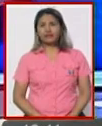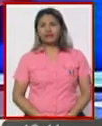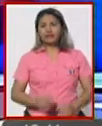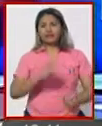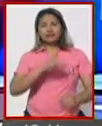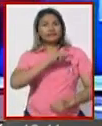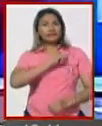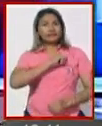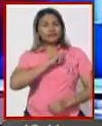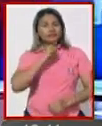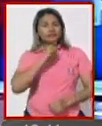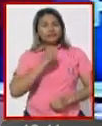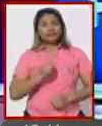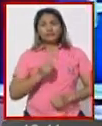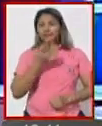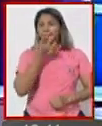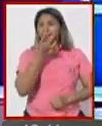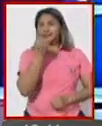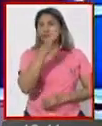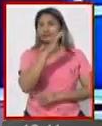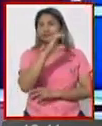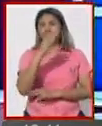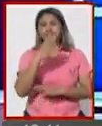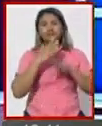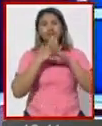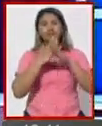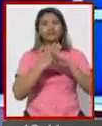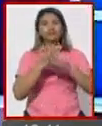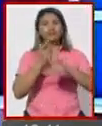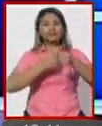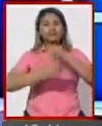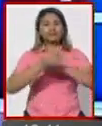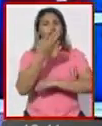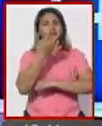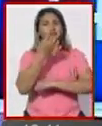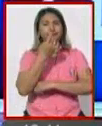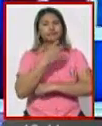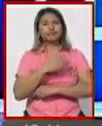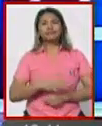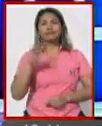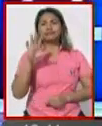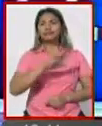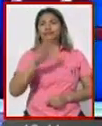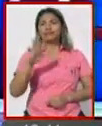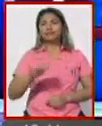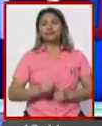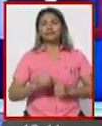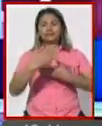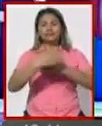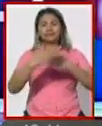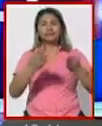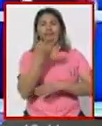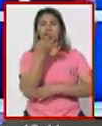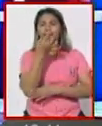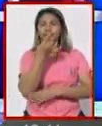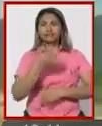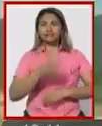Agentes de la Fuerza Especial de Lucha contra el Narcotráfico en Cochabamba evitaron una transacción de droga e incautaron 55 paquetes de